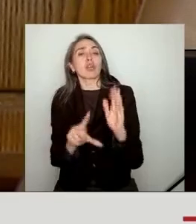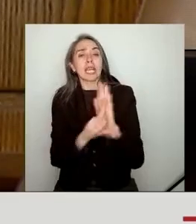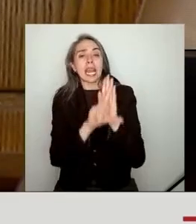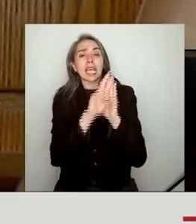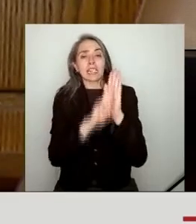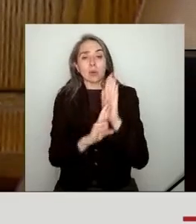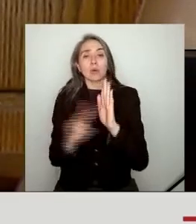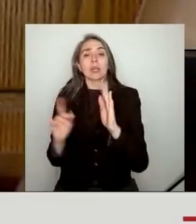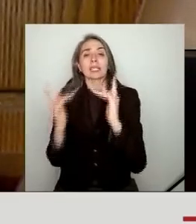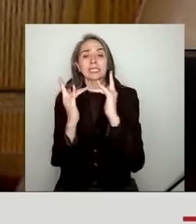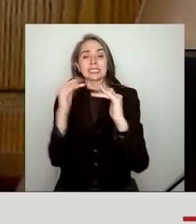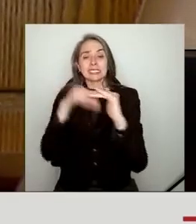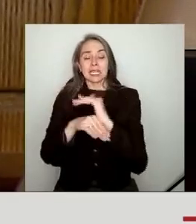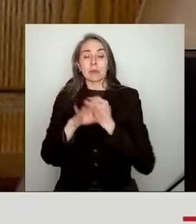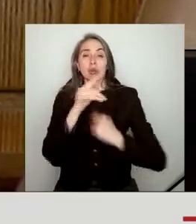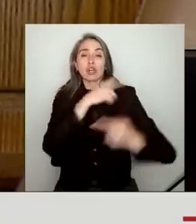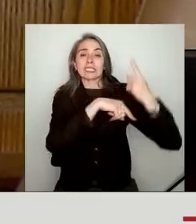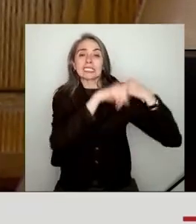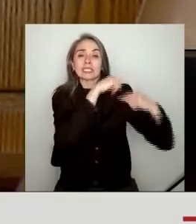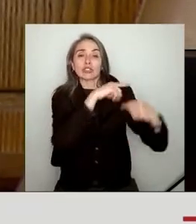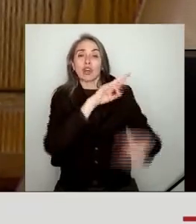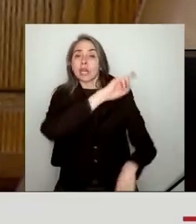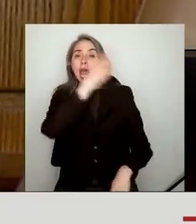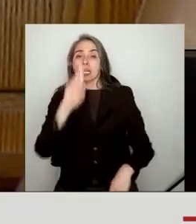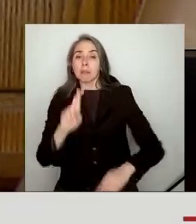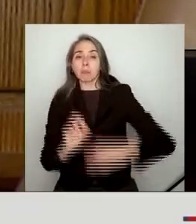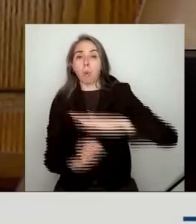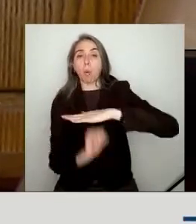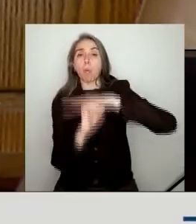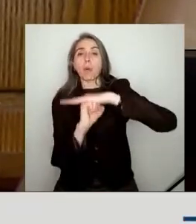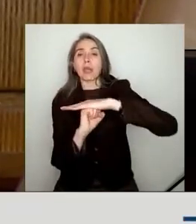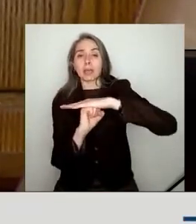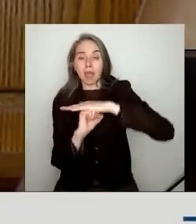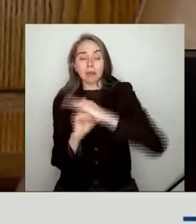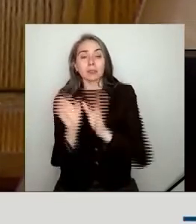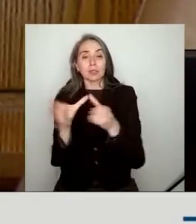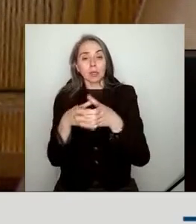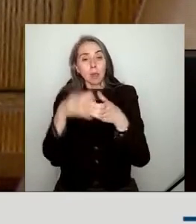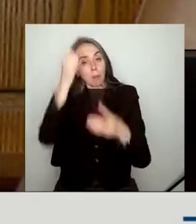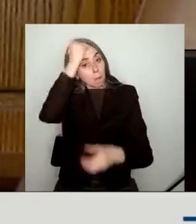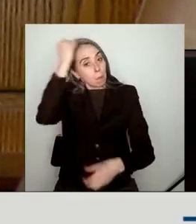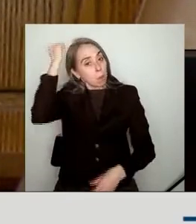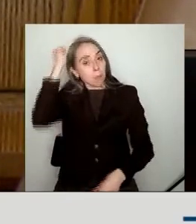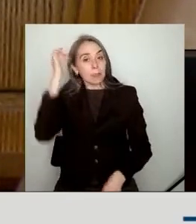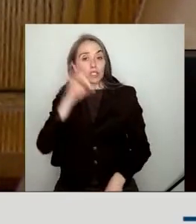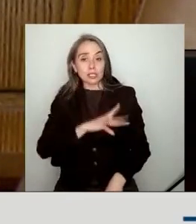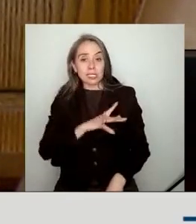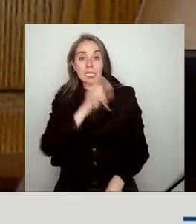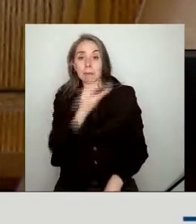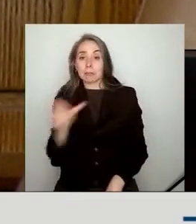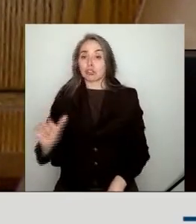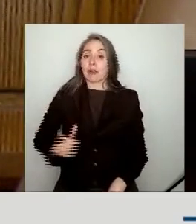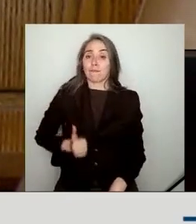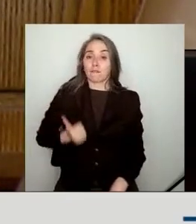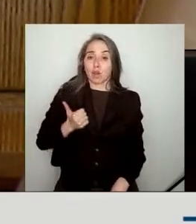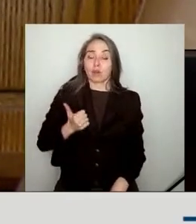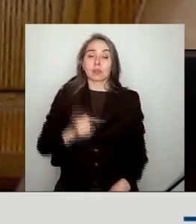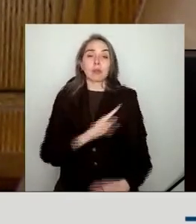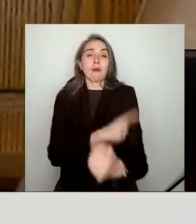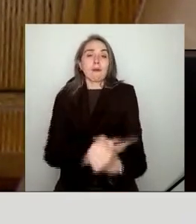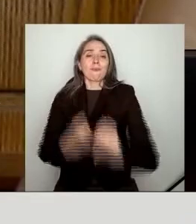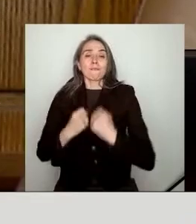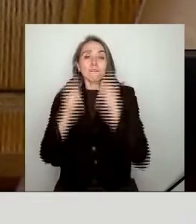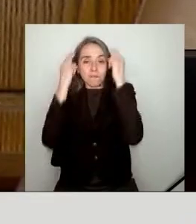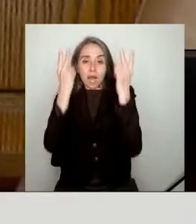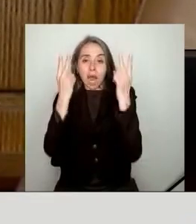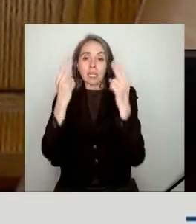forjado la historia de nuestra República el cuerpo de bomberos de chile y sus voluntarios actúa con gallardía y entereza en